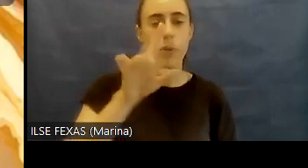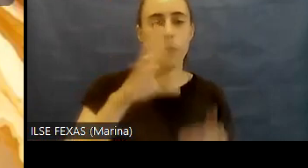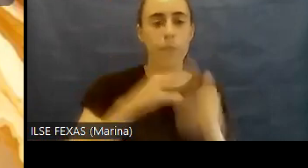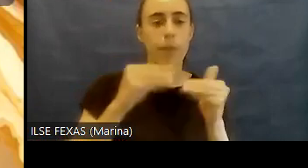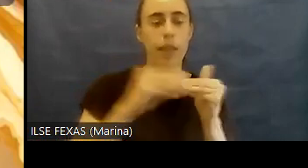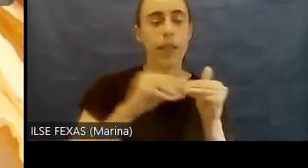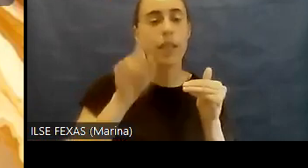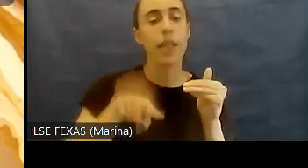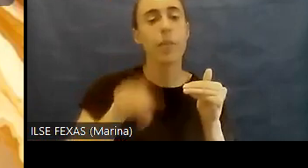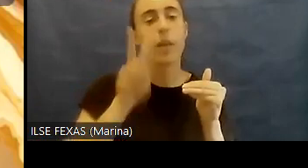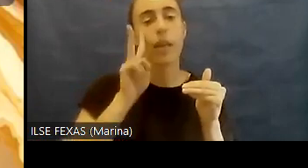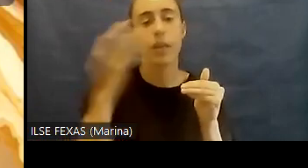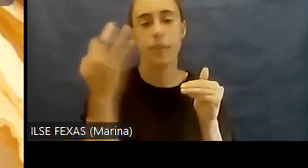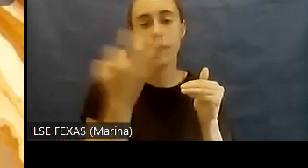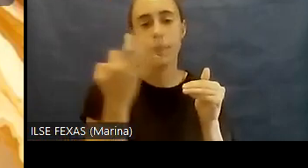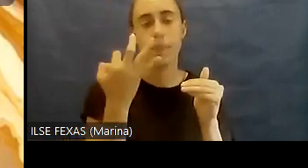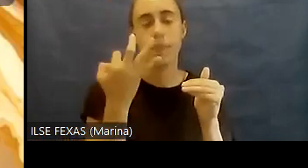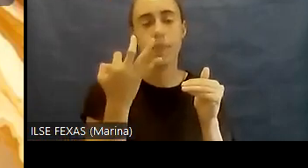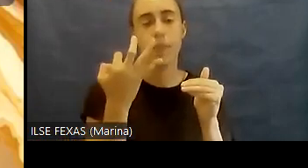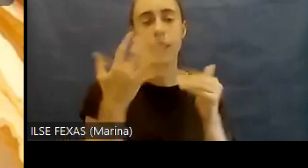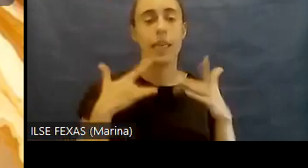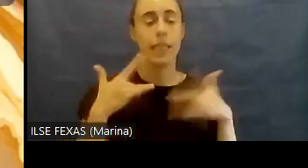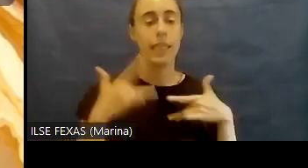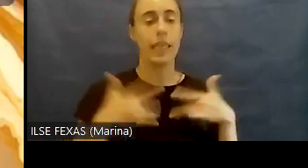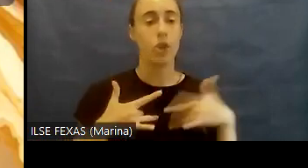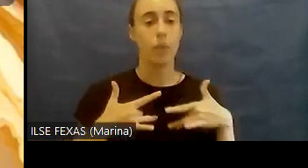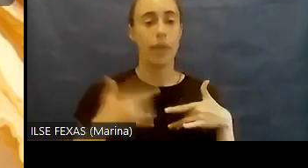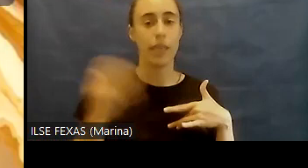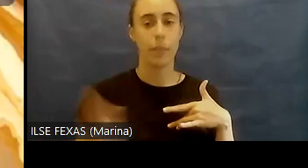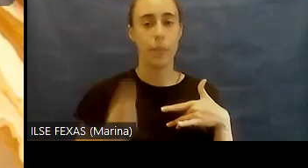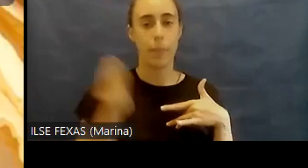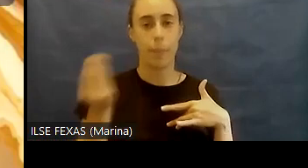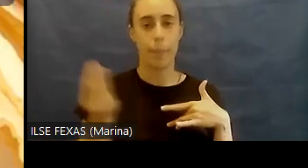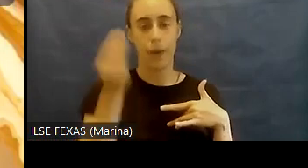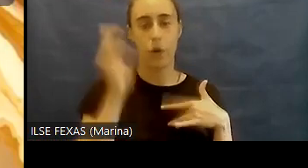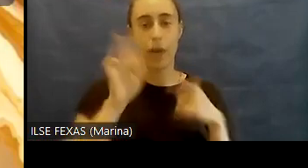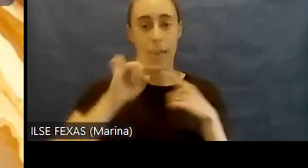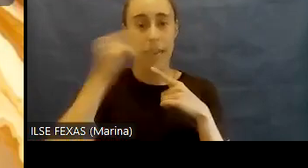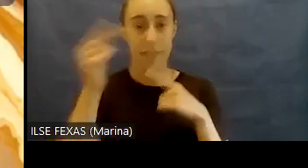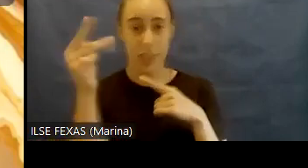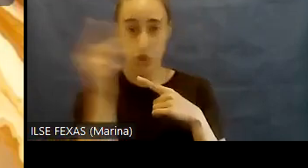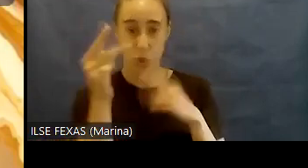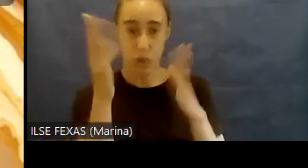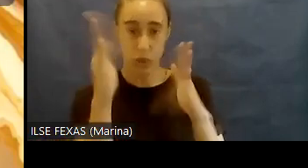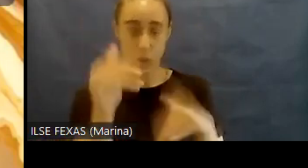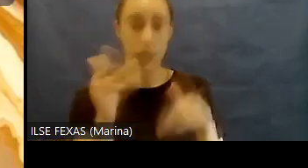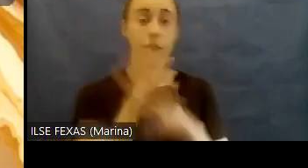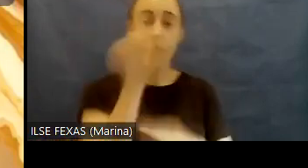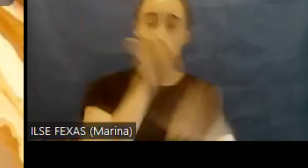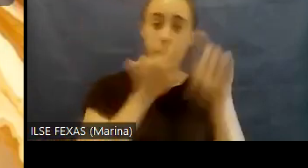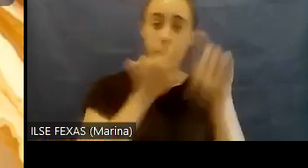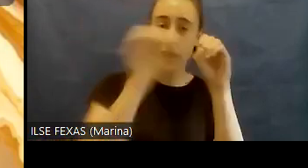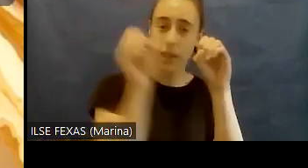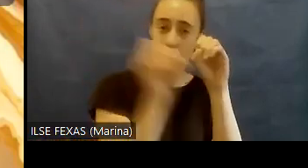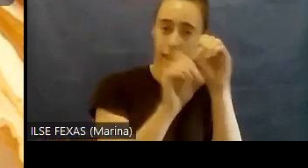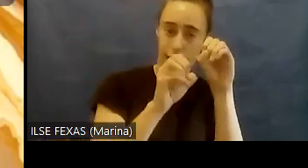pues, una significativa mejoría de los síntomas sin ningún efecto secundario. Por lo tanto, en enfermedad inflamatoria intestinal, el gel de